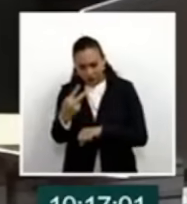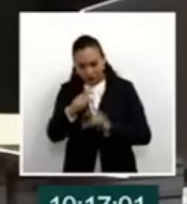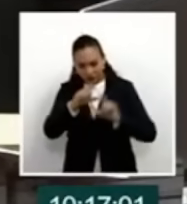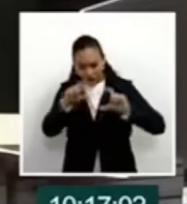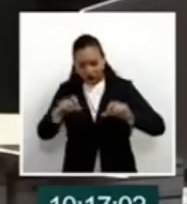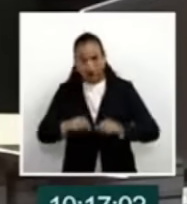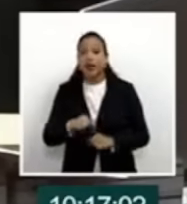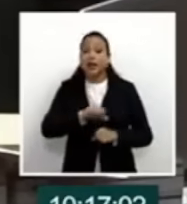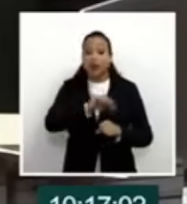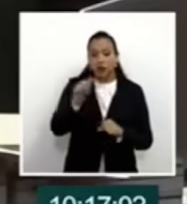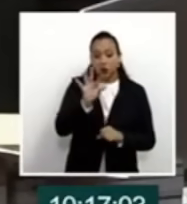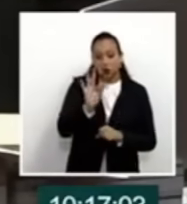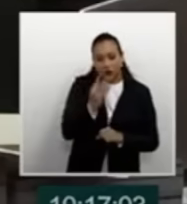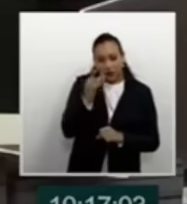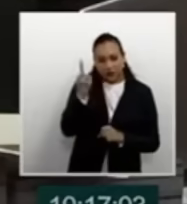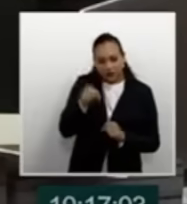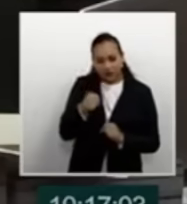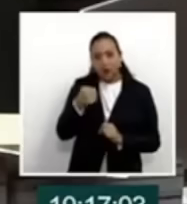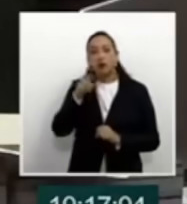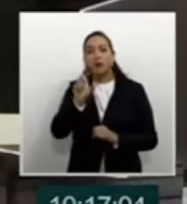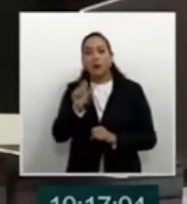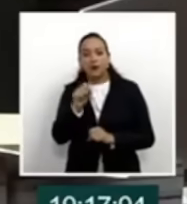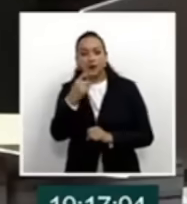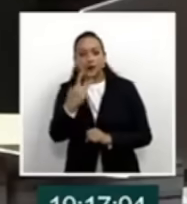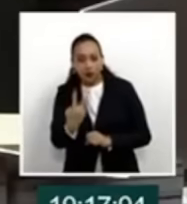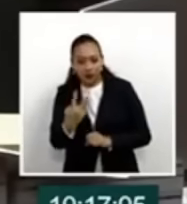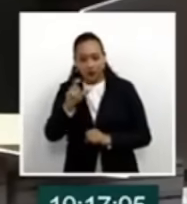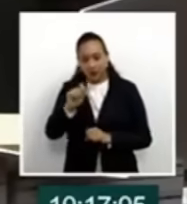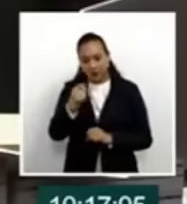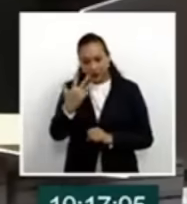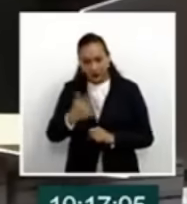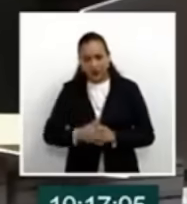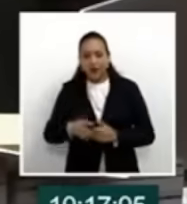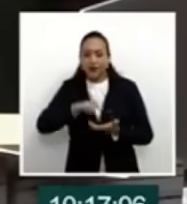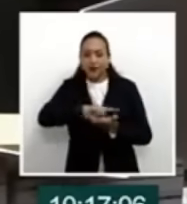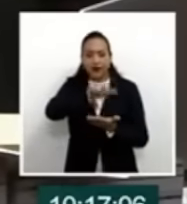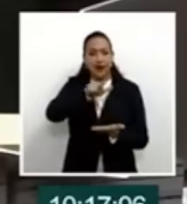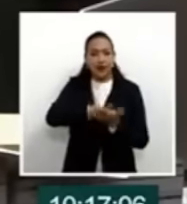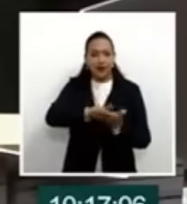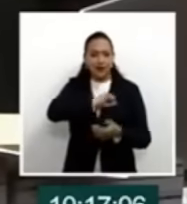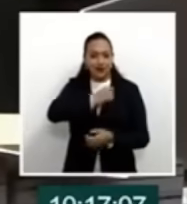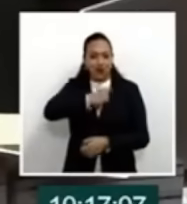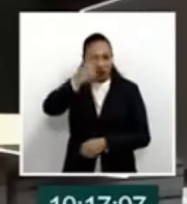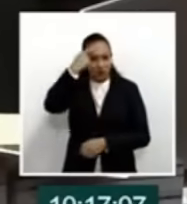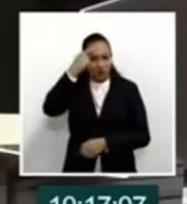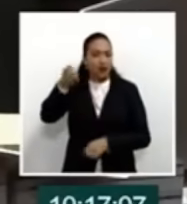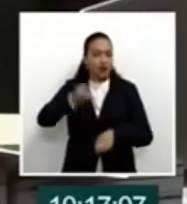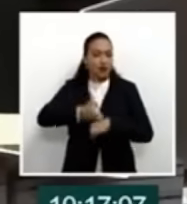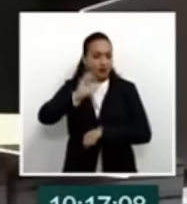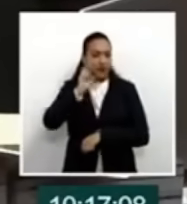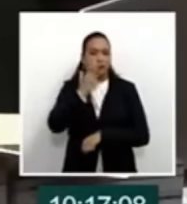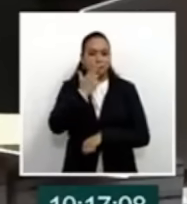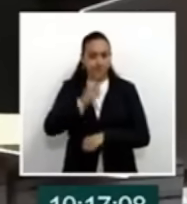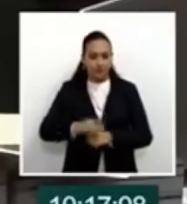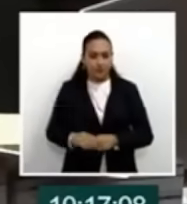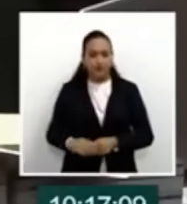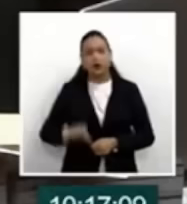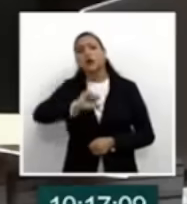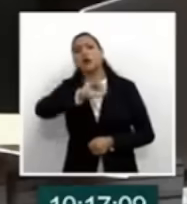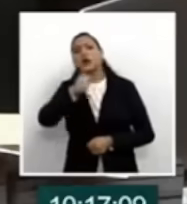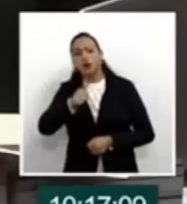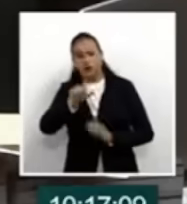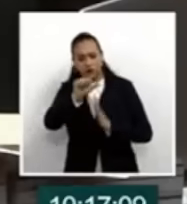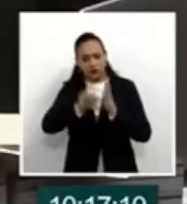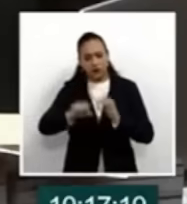segundo, y 44, fracciones 24 y 25 de la Ley de Salud Mental del Estado de Chihuahua, así como en relación con